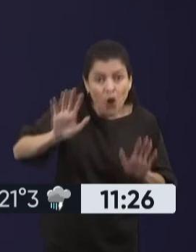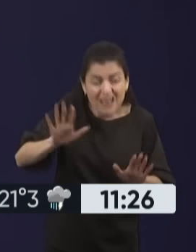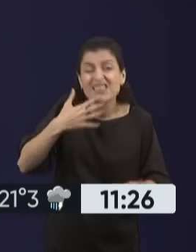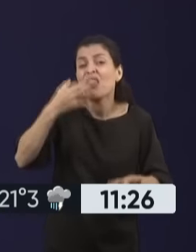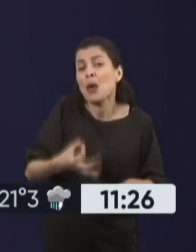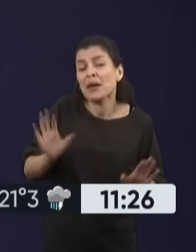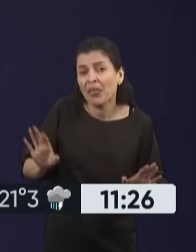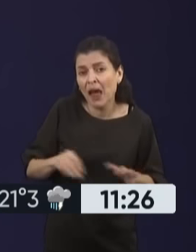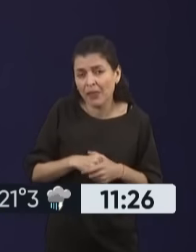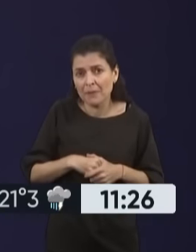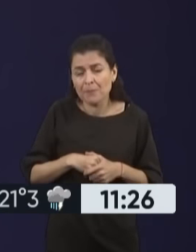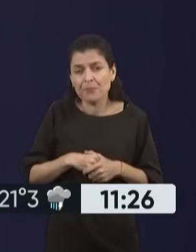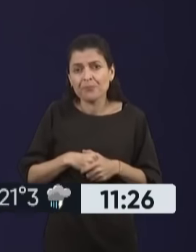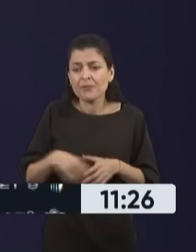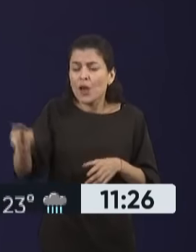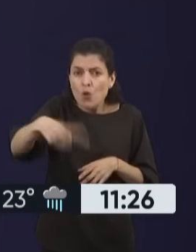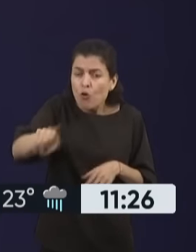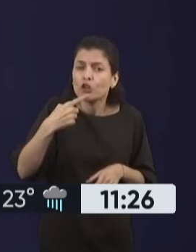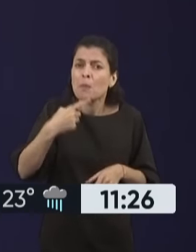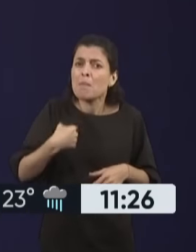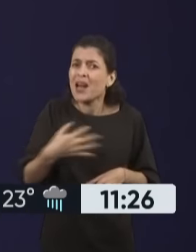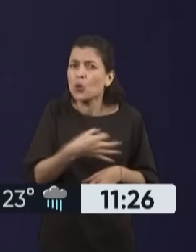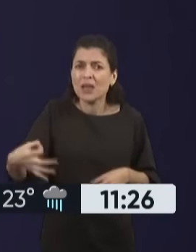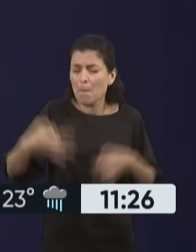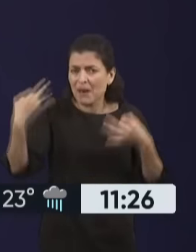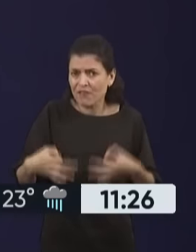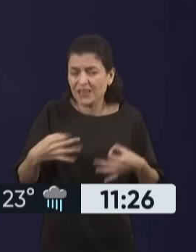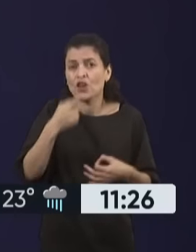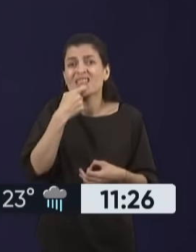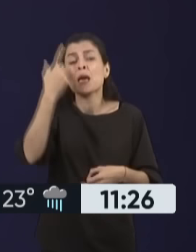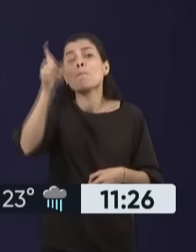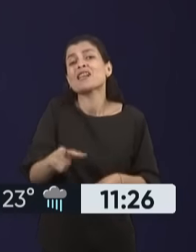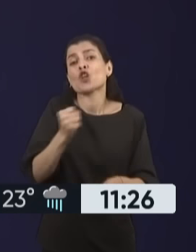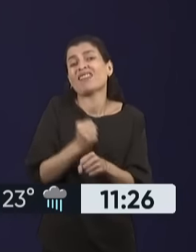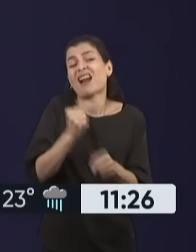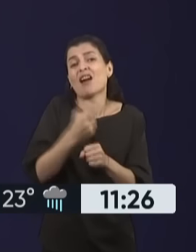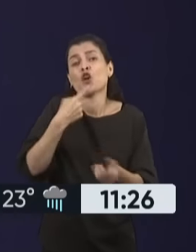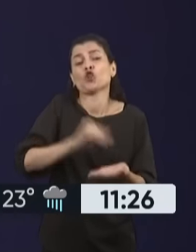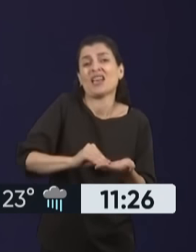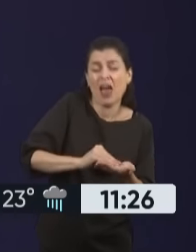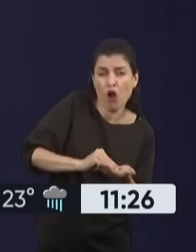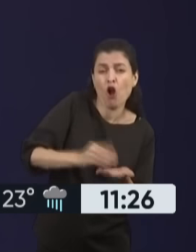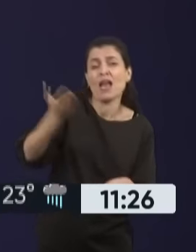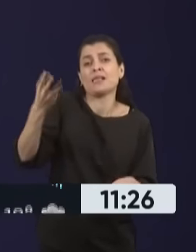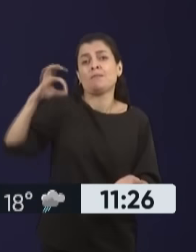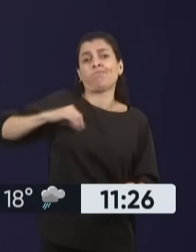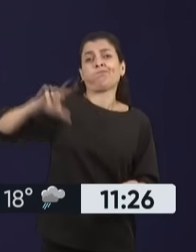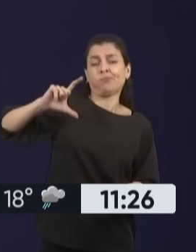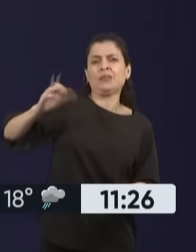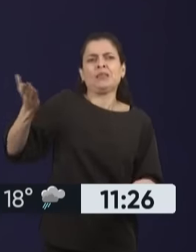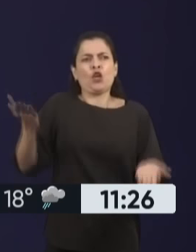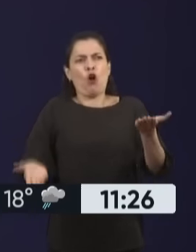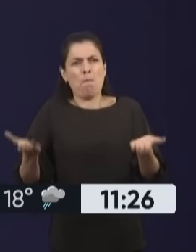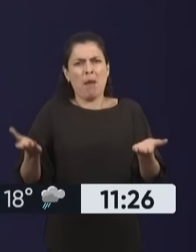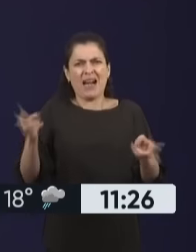así lo que vos decí es muy cierto digamos que un legislador se compare con sueldos más altos justificándose